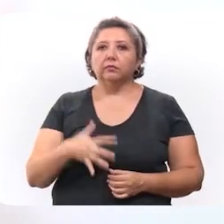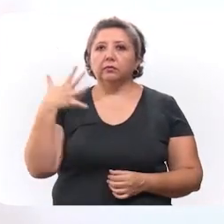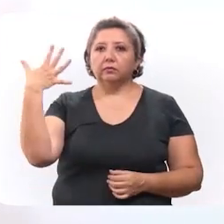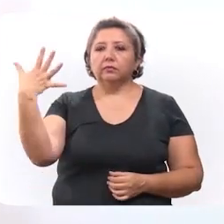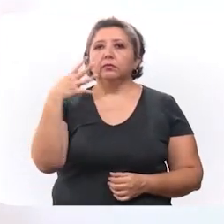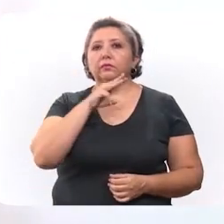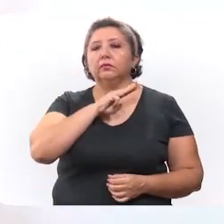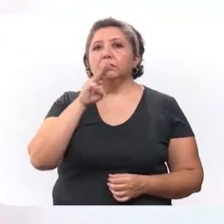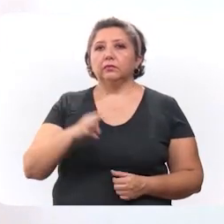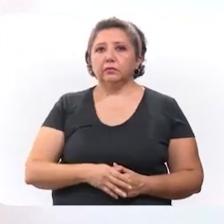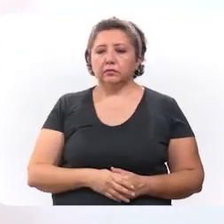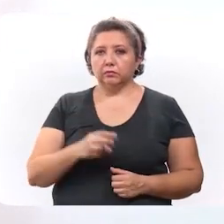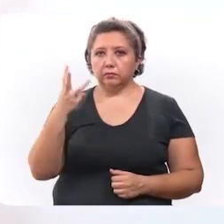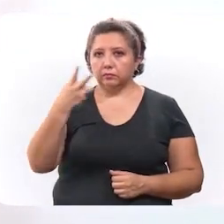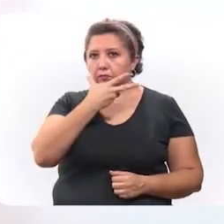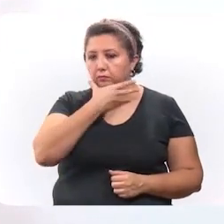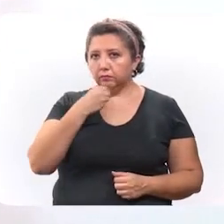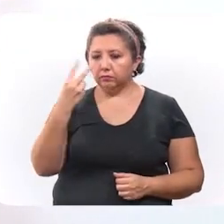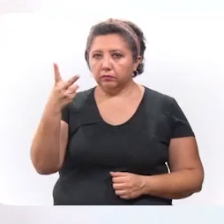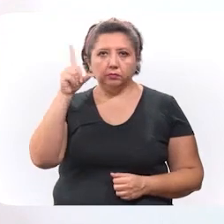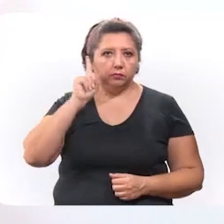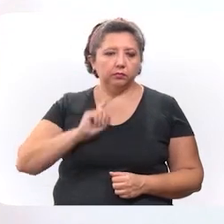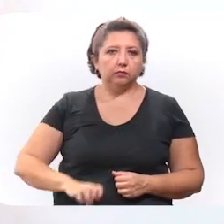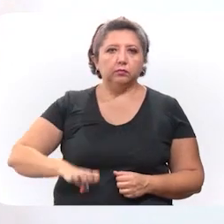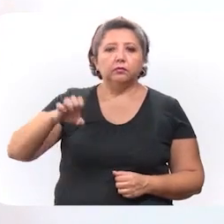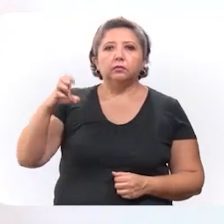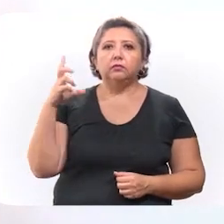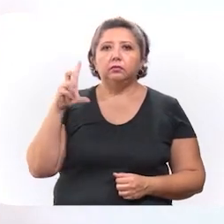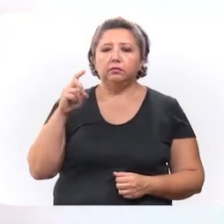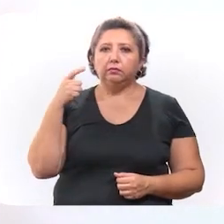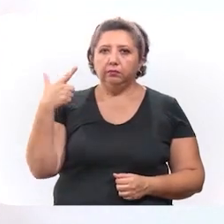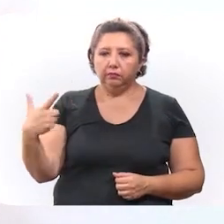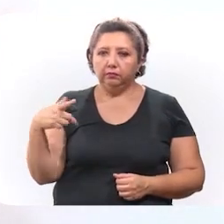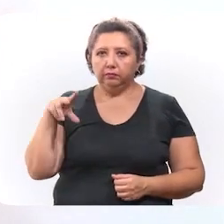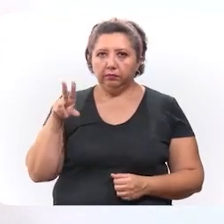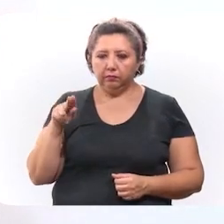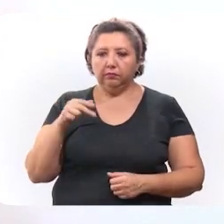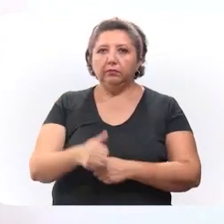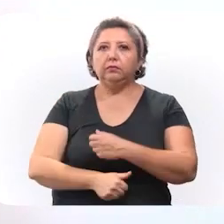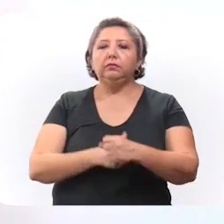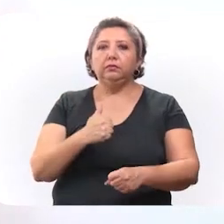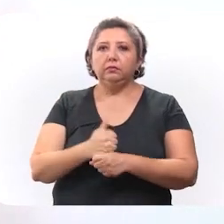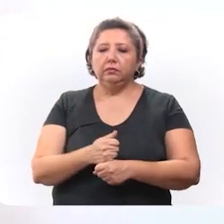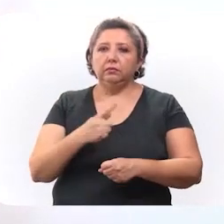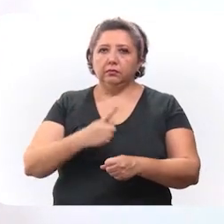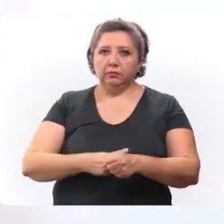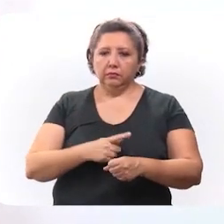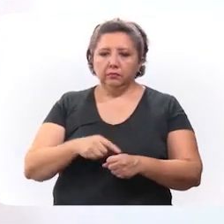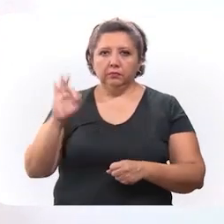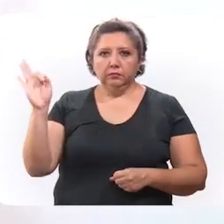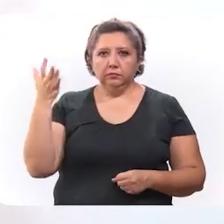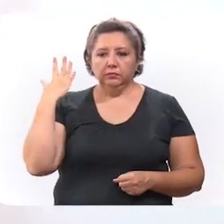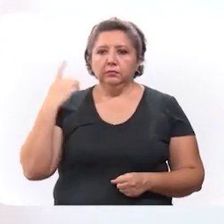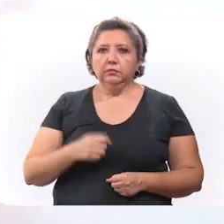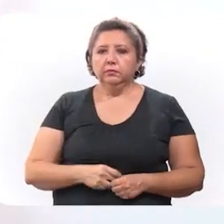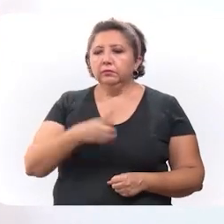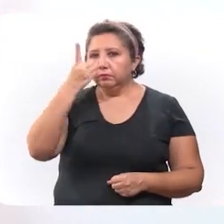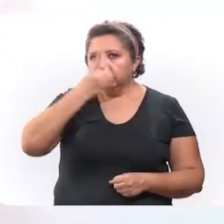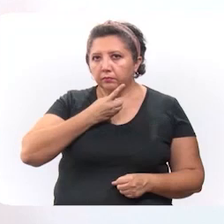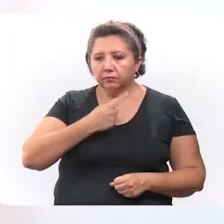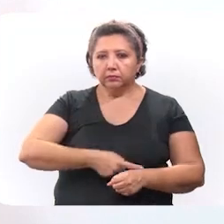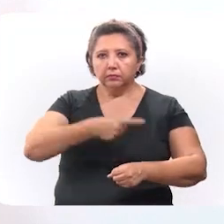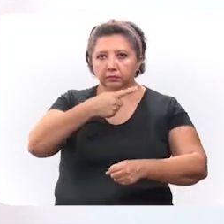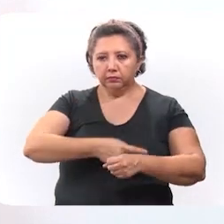de 5 fallecimientos, 3 hombres y 2 mujeres de un rango de edad de 37 a 80 años. Sus principales enfermedades fueron